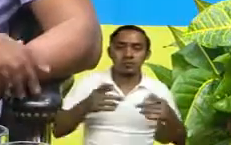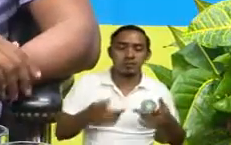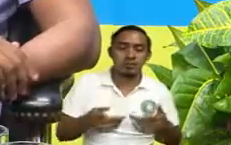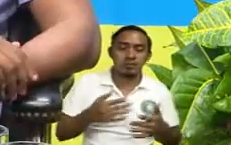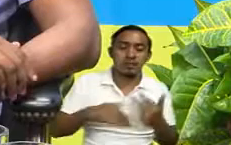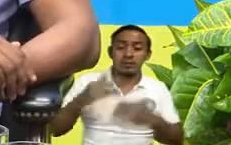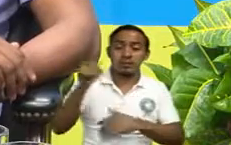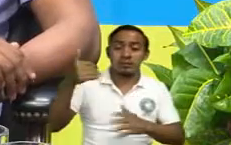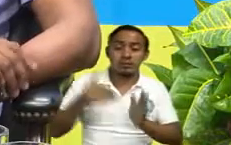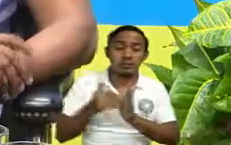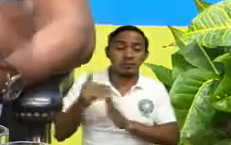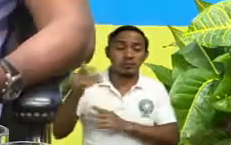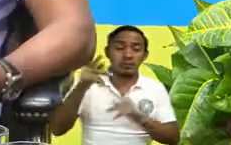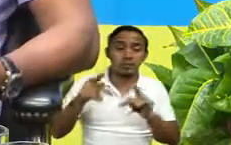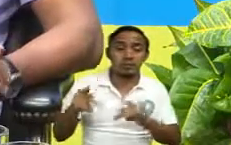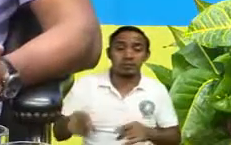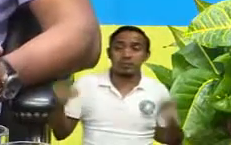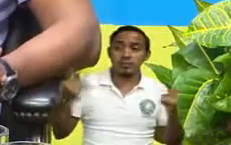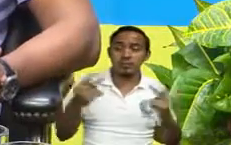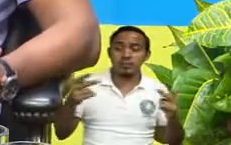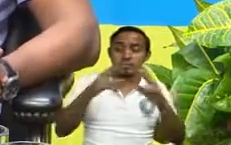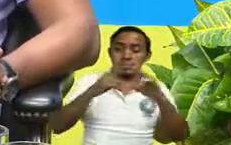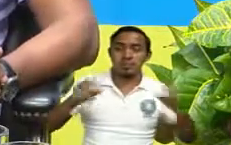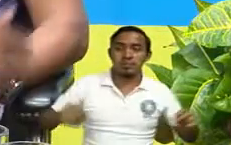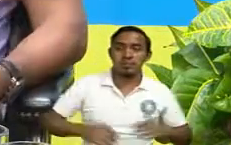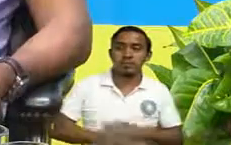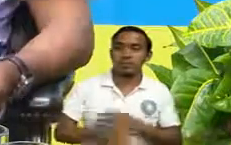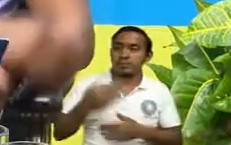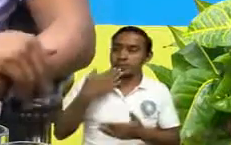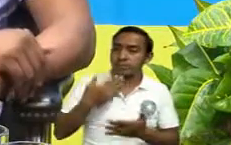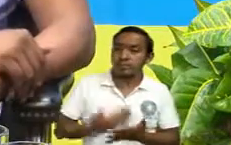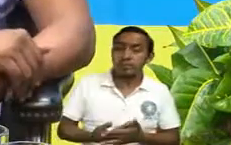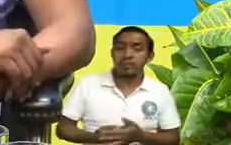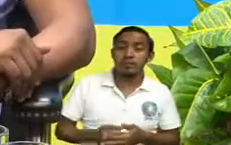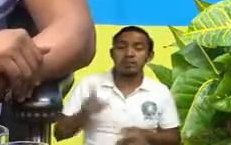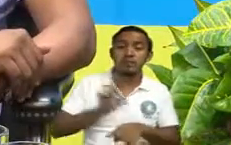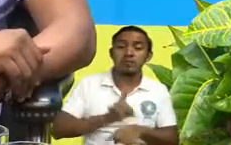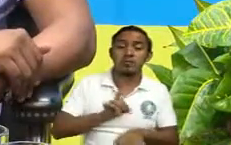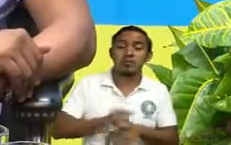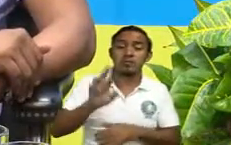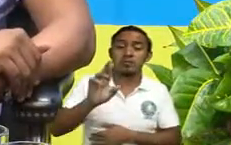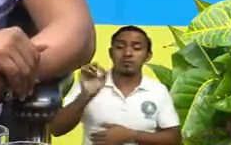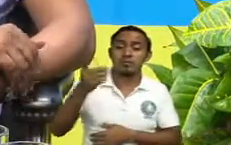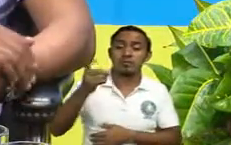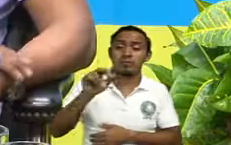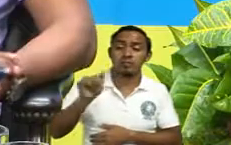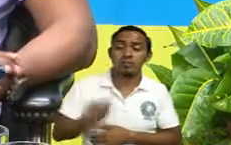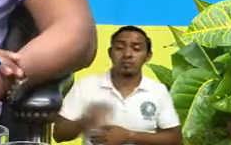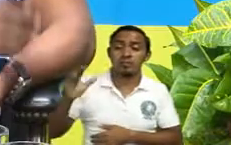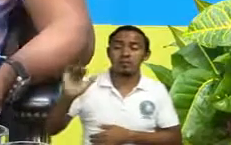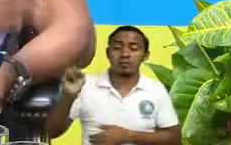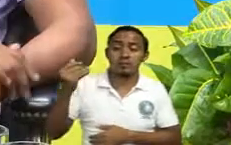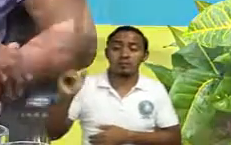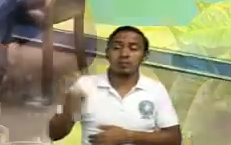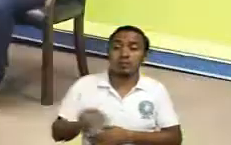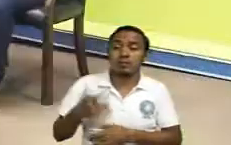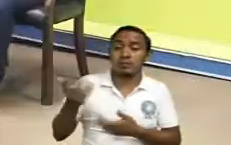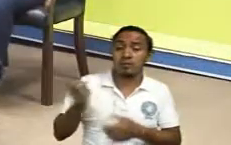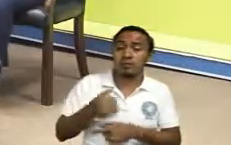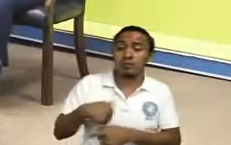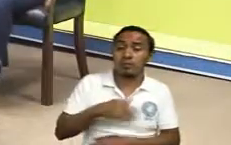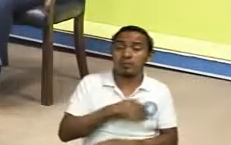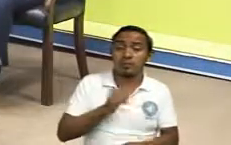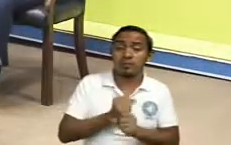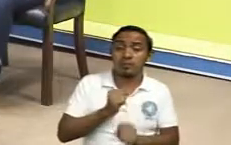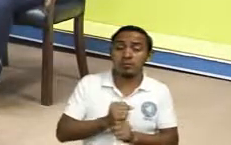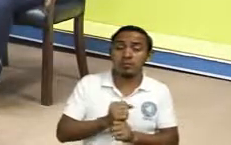6 millones de personas que habitamos en este país. Okay. Le agradecemos, doctora Rosana Casco, parte del equipo de salud